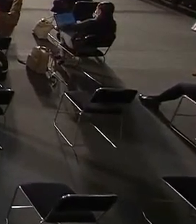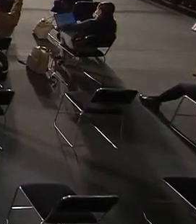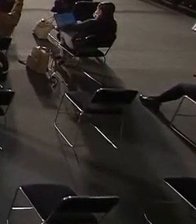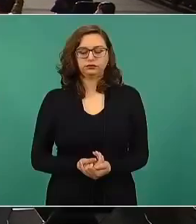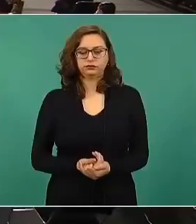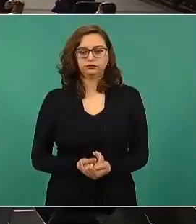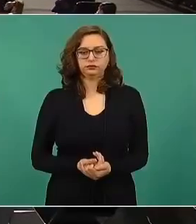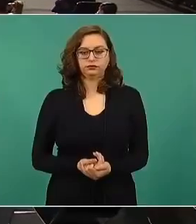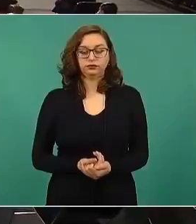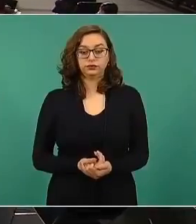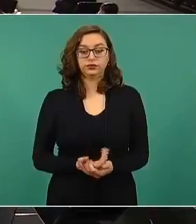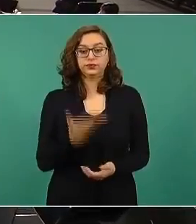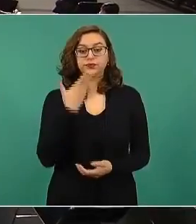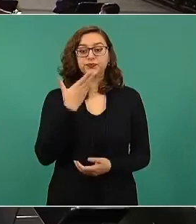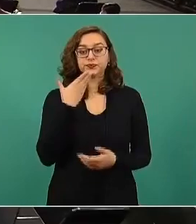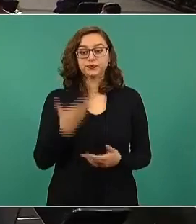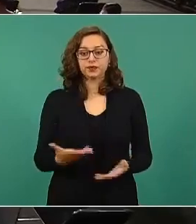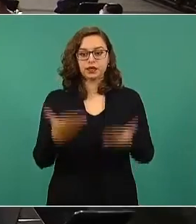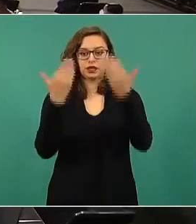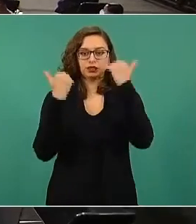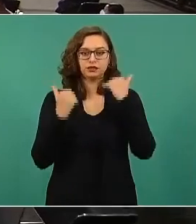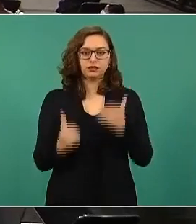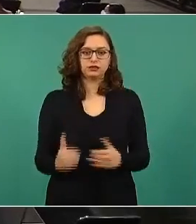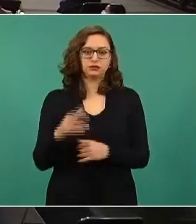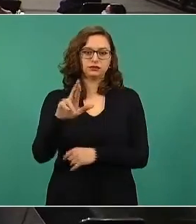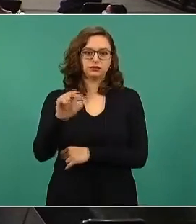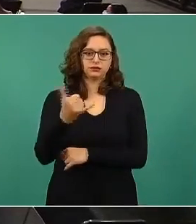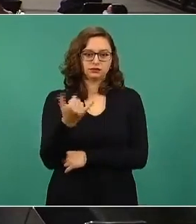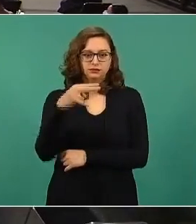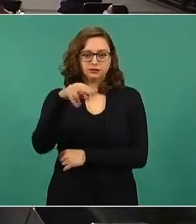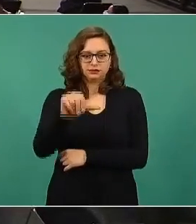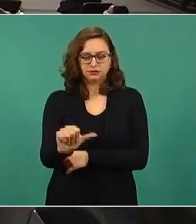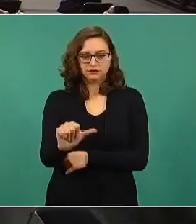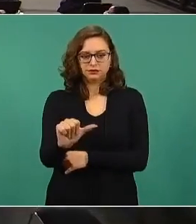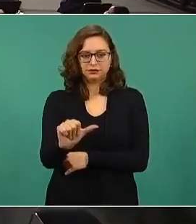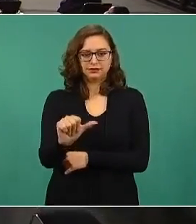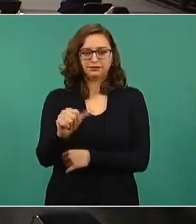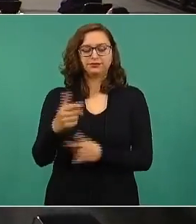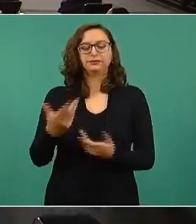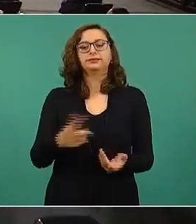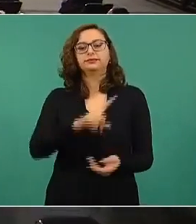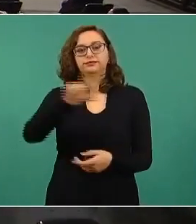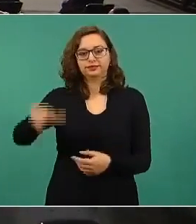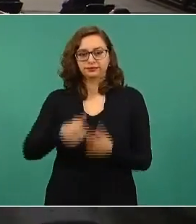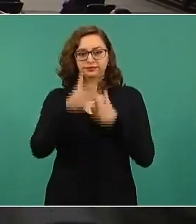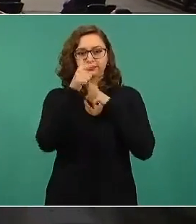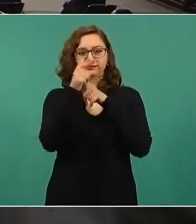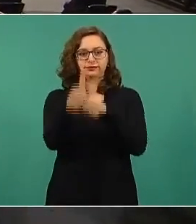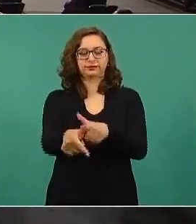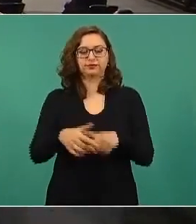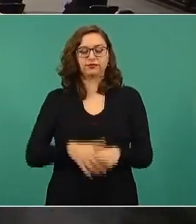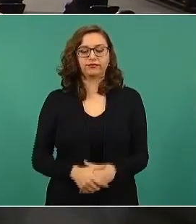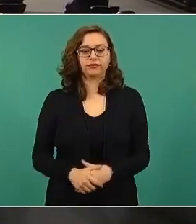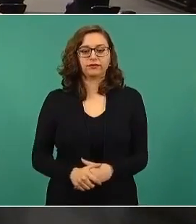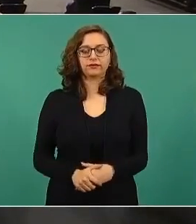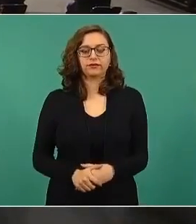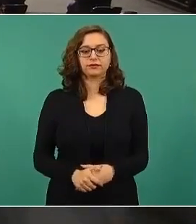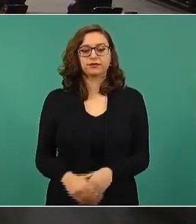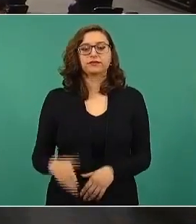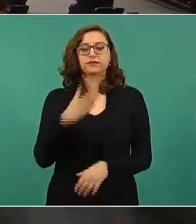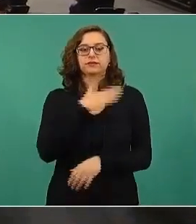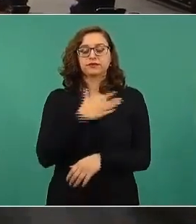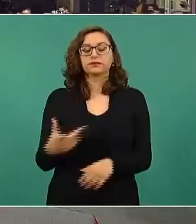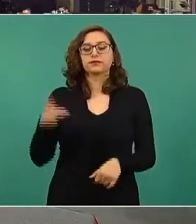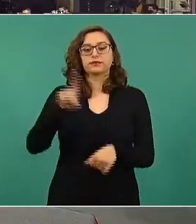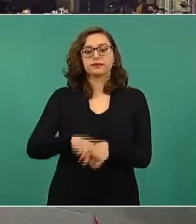desde el viernes quedó Reina Aide Ramírez, y luego continuamos. Gracias, presidente. Buenos días.